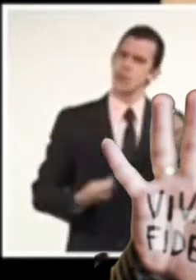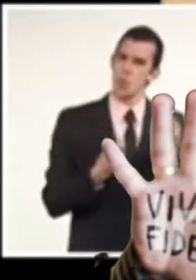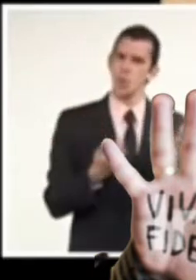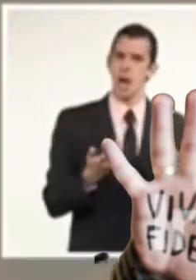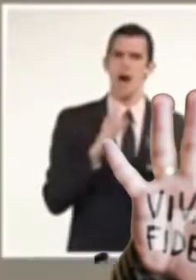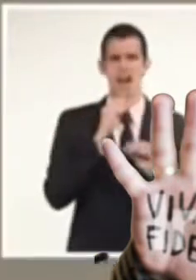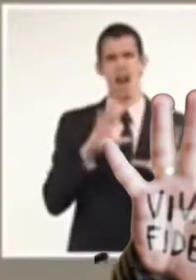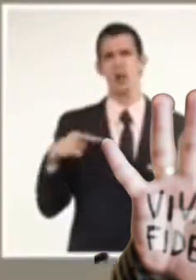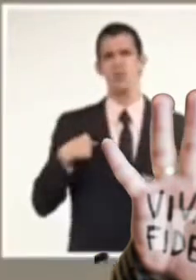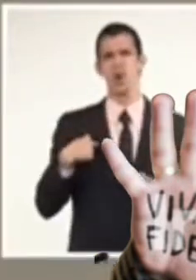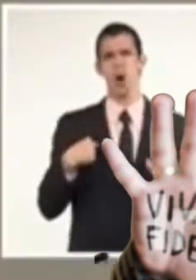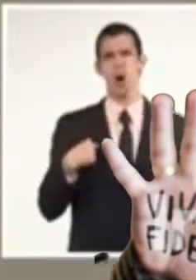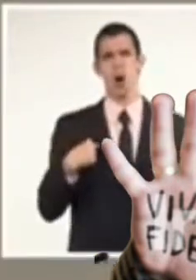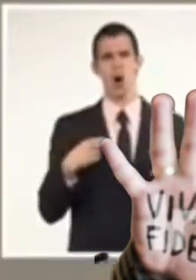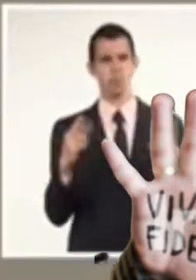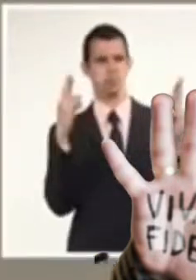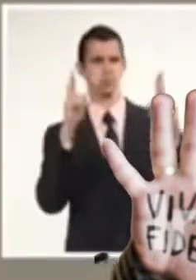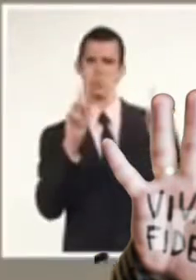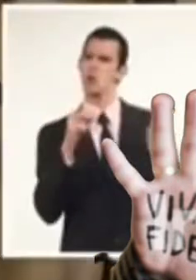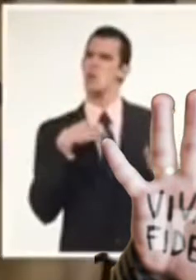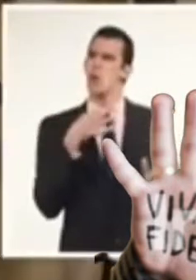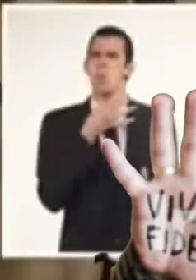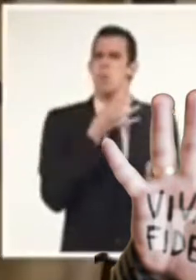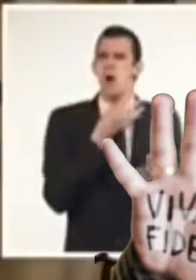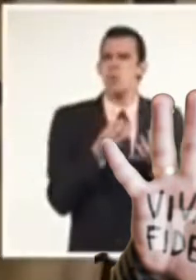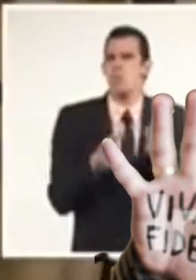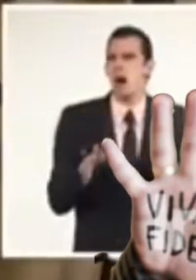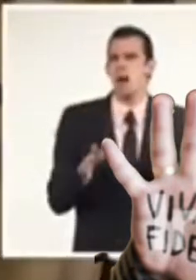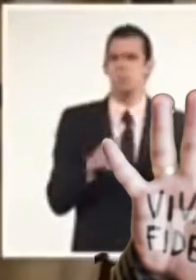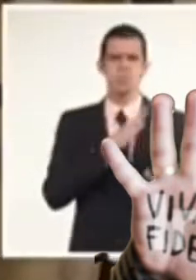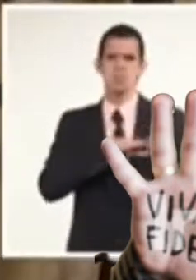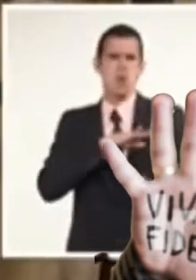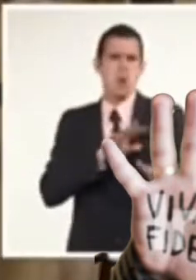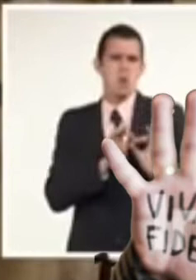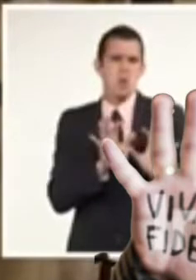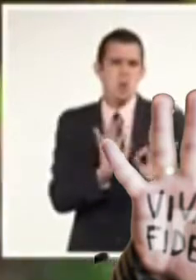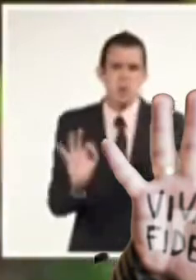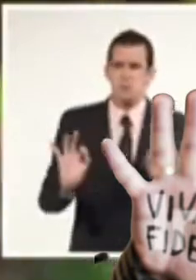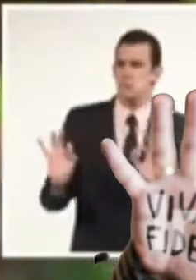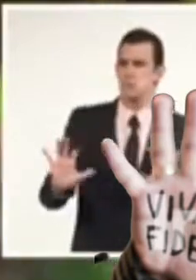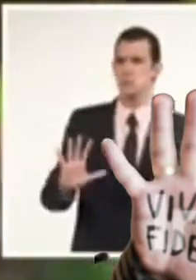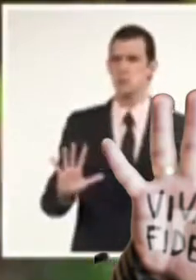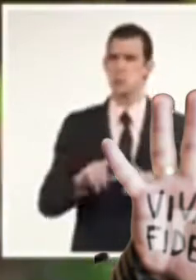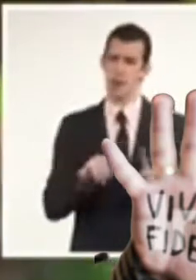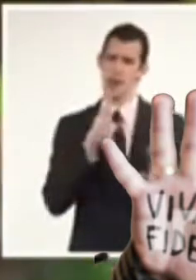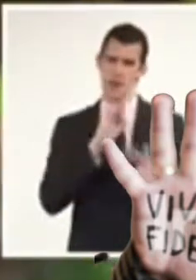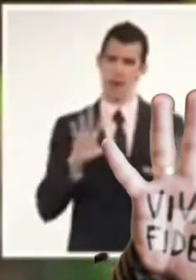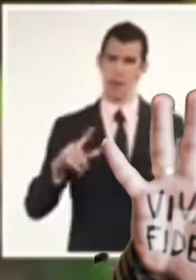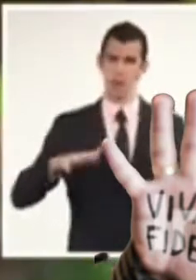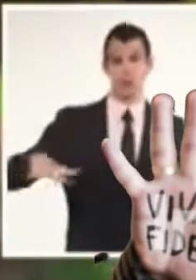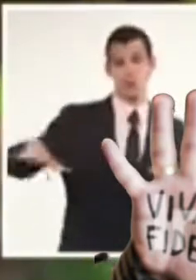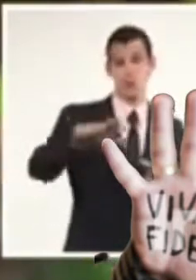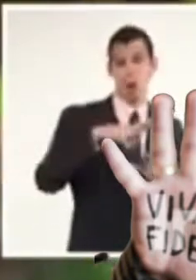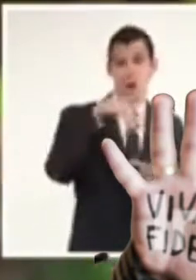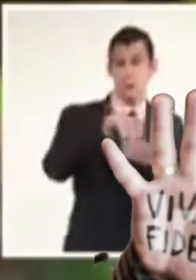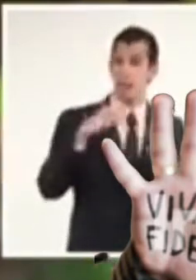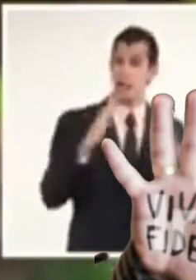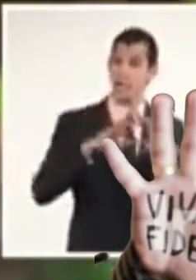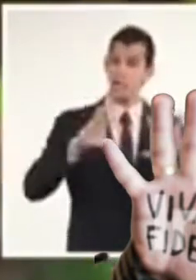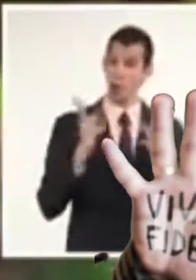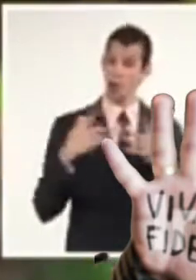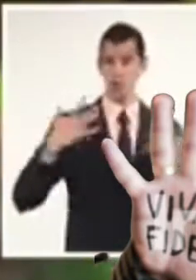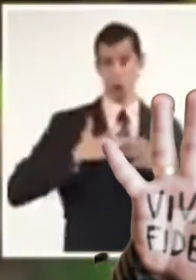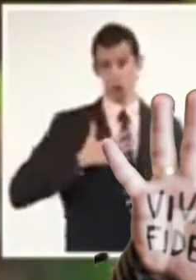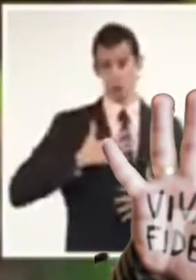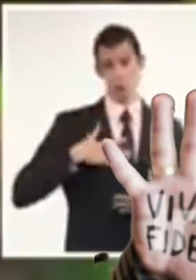pobre. Yo vivo de la mejor forma posible, de una forma humilde, de una forma sencilla, pero con orgullo de que cada cosa que hay ahí